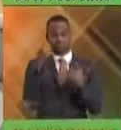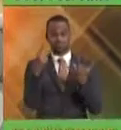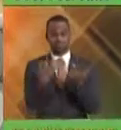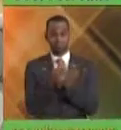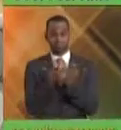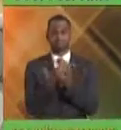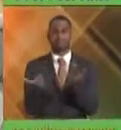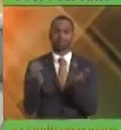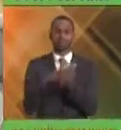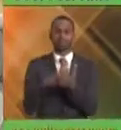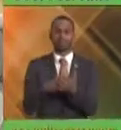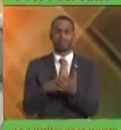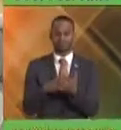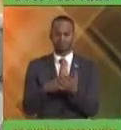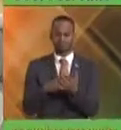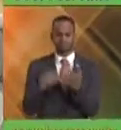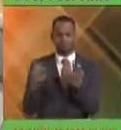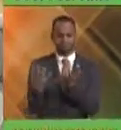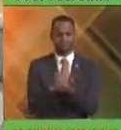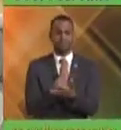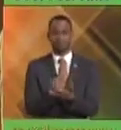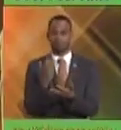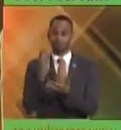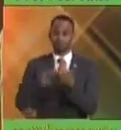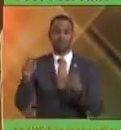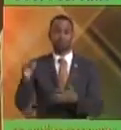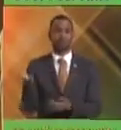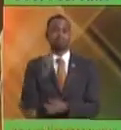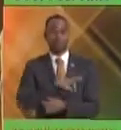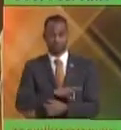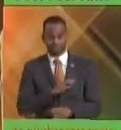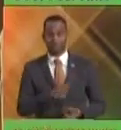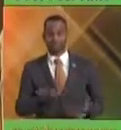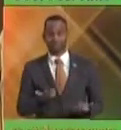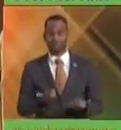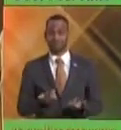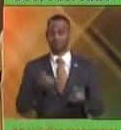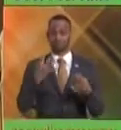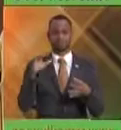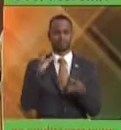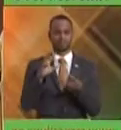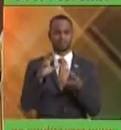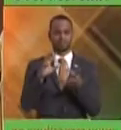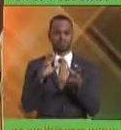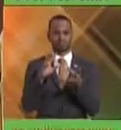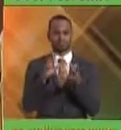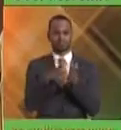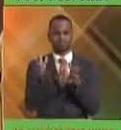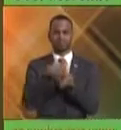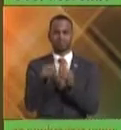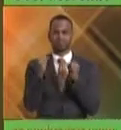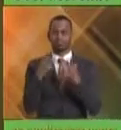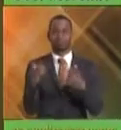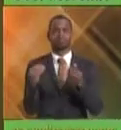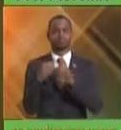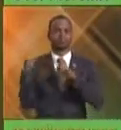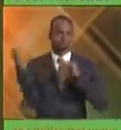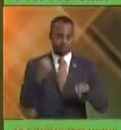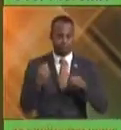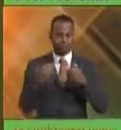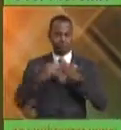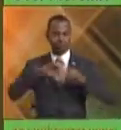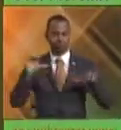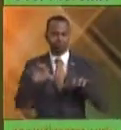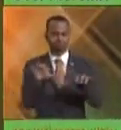me vuelvo otra vez con el tema de la productividad porque si trabajamos en inclusión vamos a hacer sociedad mucho más fuerte más productiva y ese